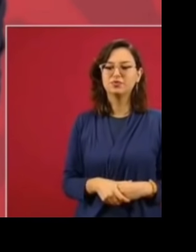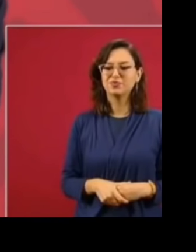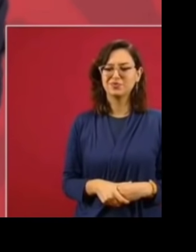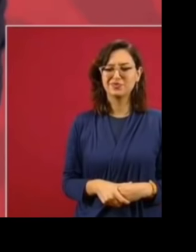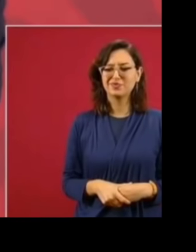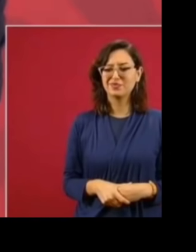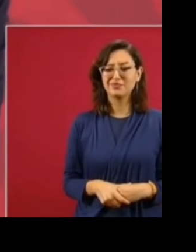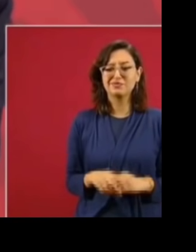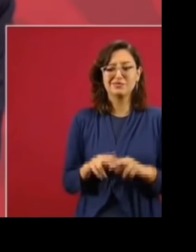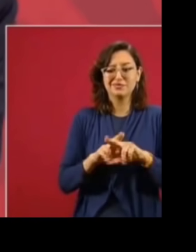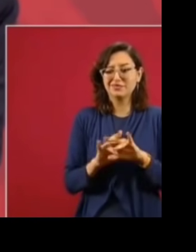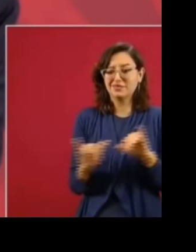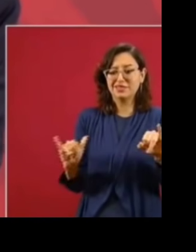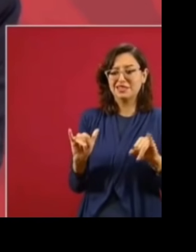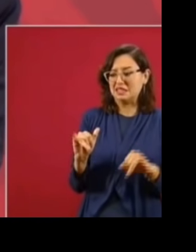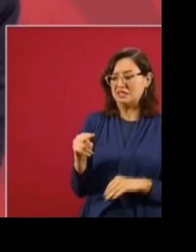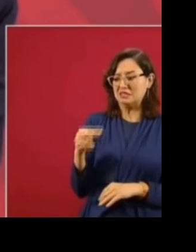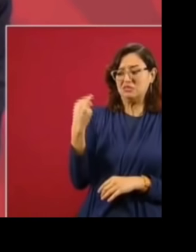mencionar a las personas,